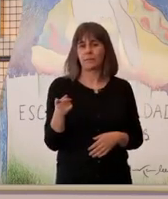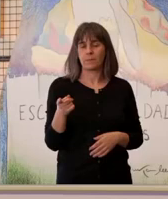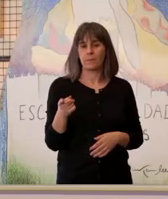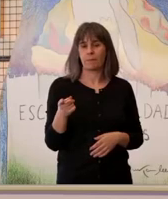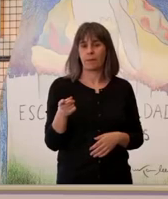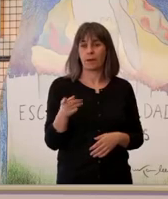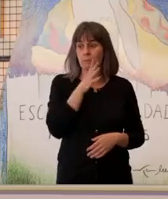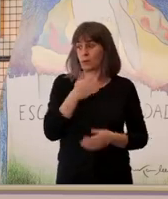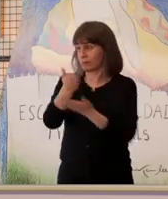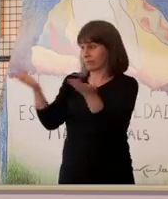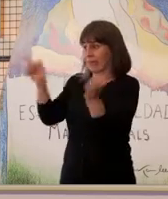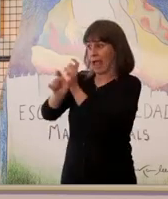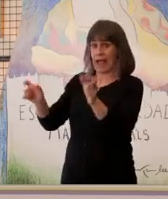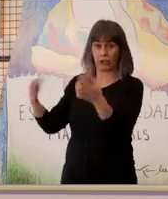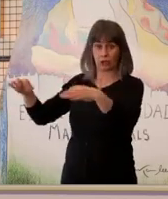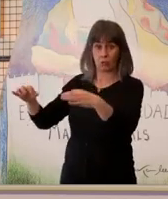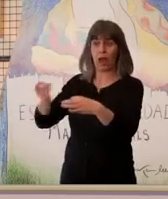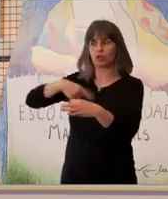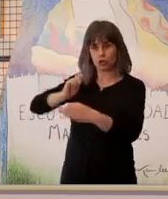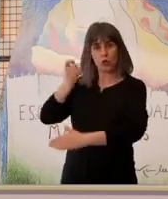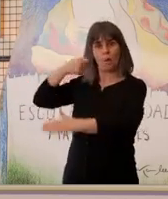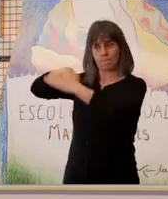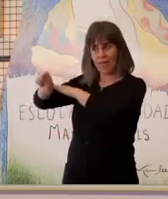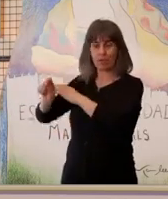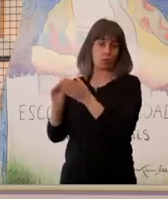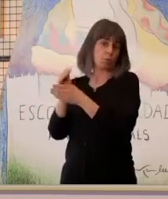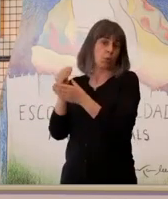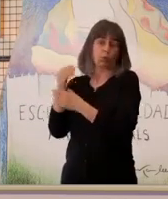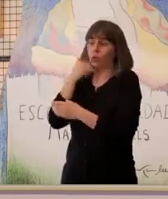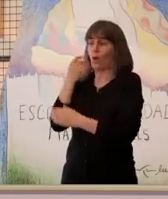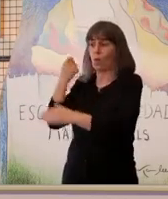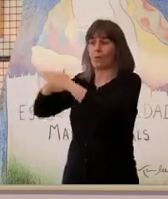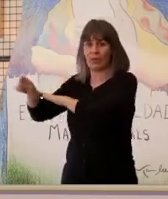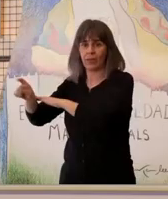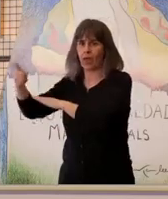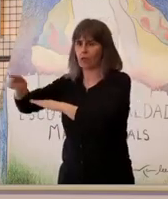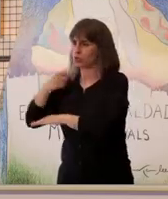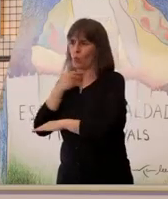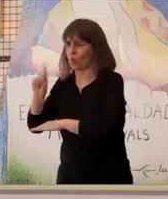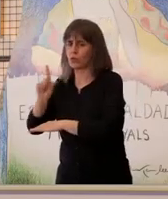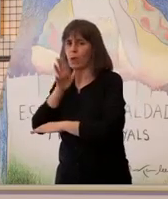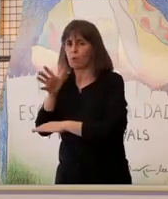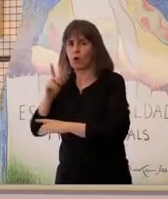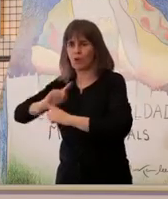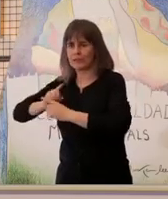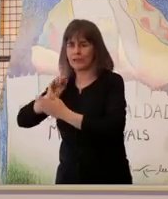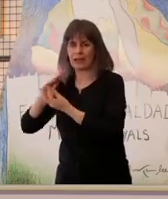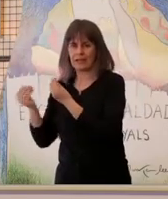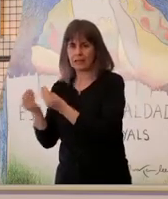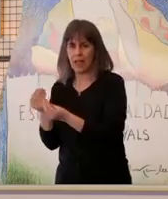si les estamos vendiendo un producto y resulta que me dicen Oiga esto retiro lo que se exista estoy perdiendo ventas